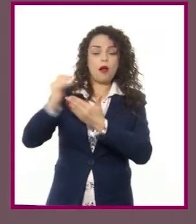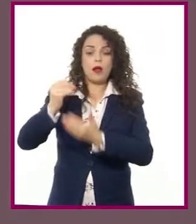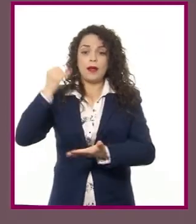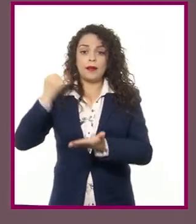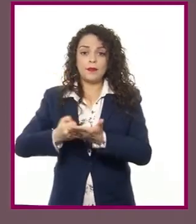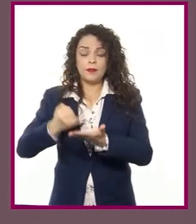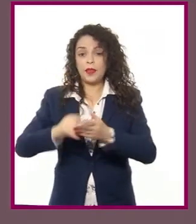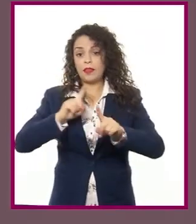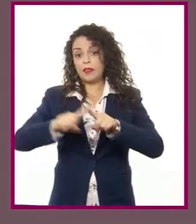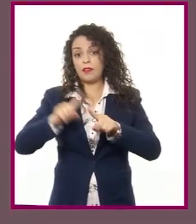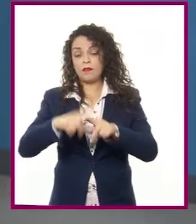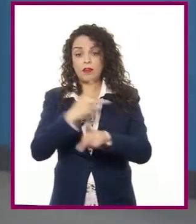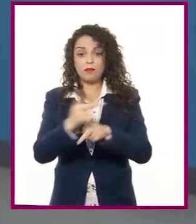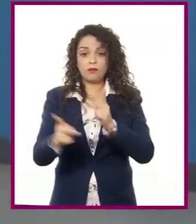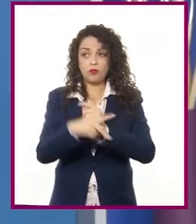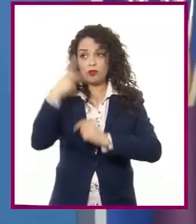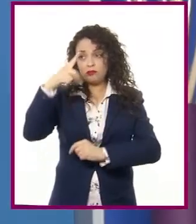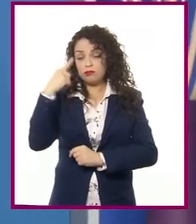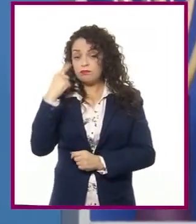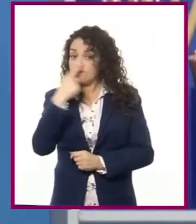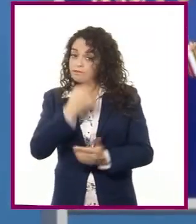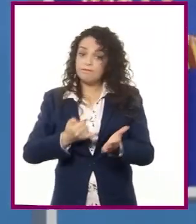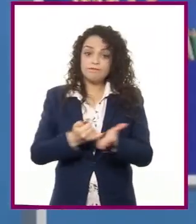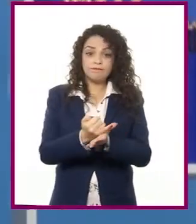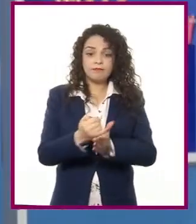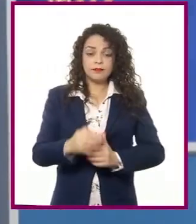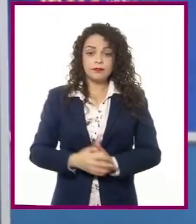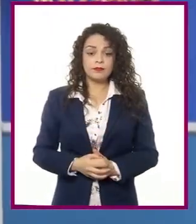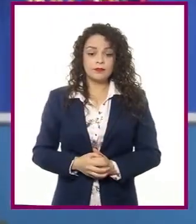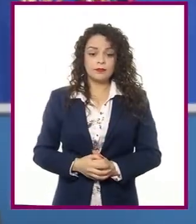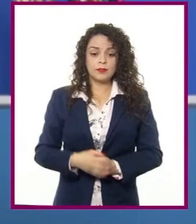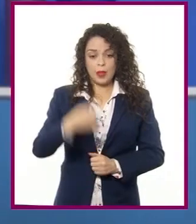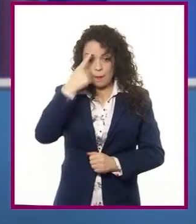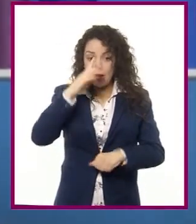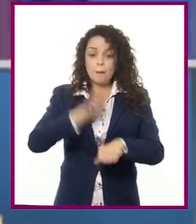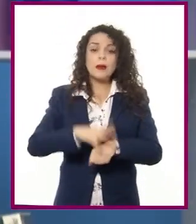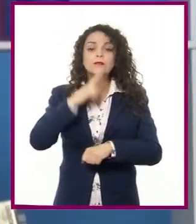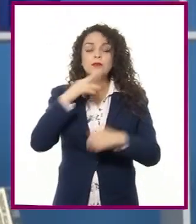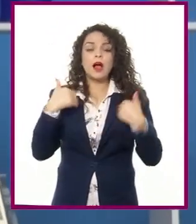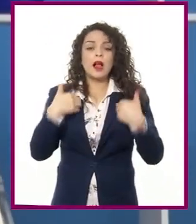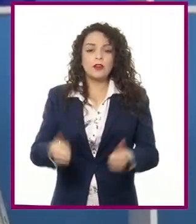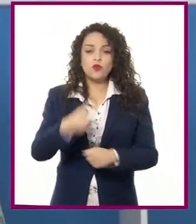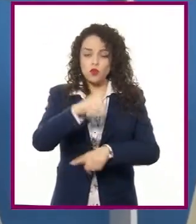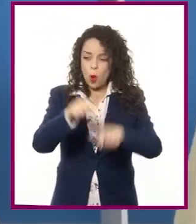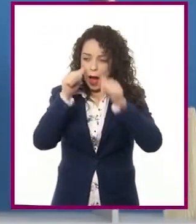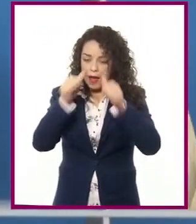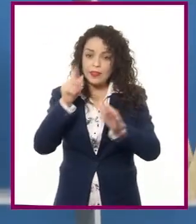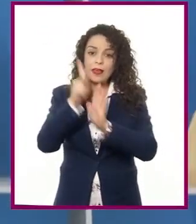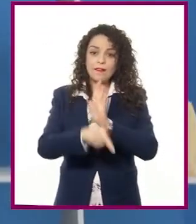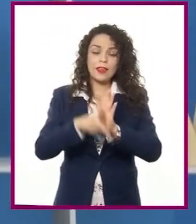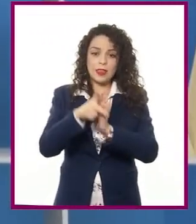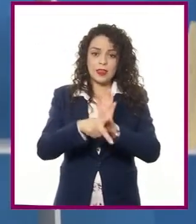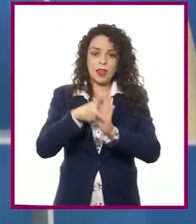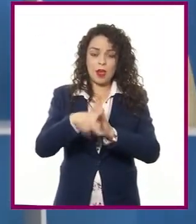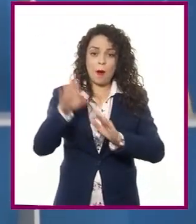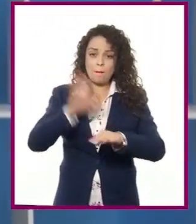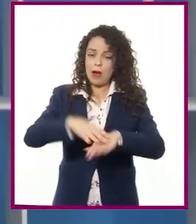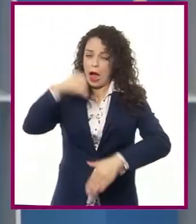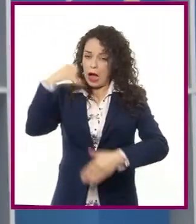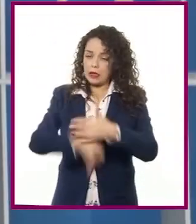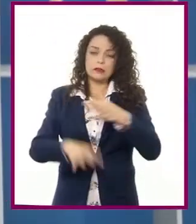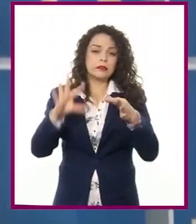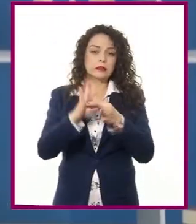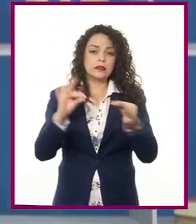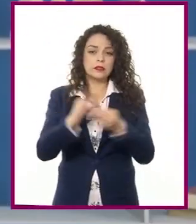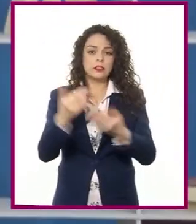a diversos productos. Para comprenderlo mejor, presten atención al siguiente video para profundizar en torno